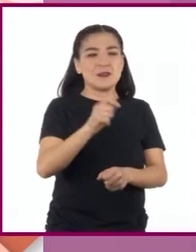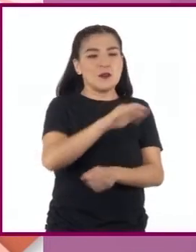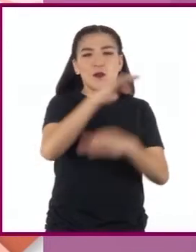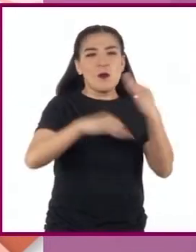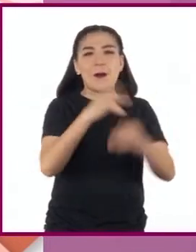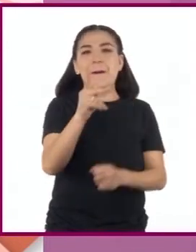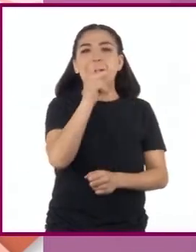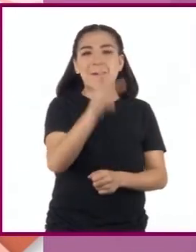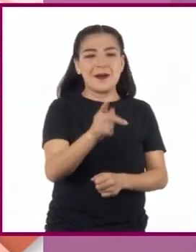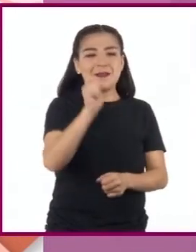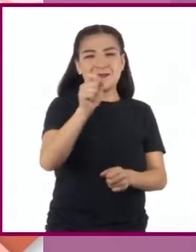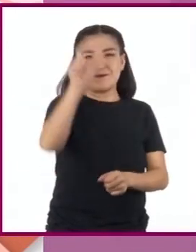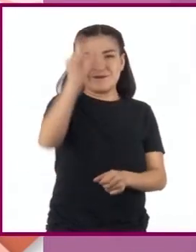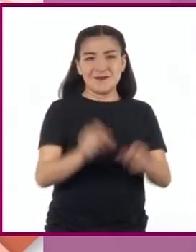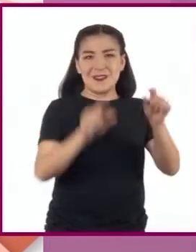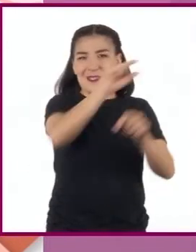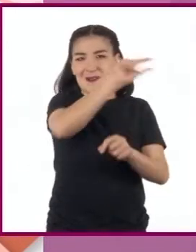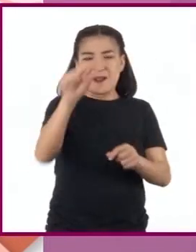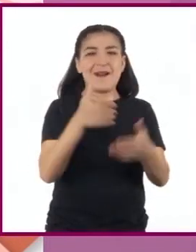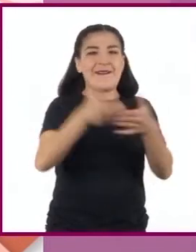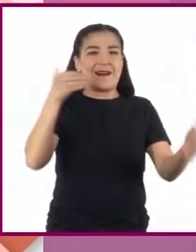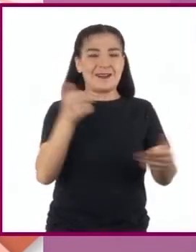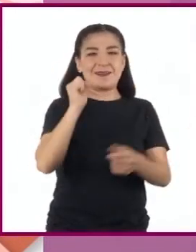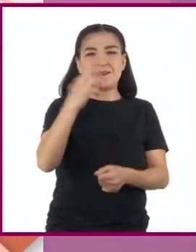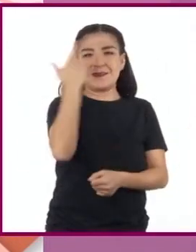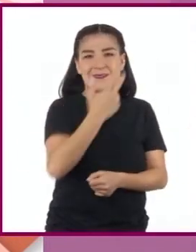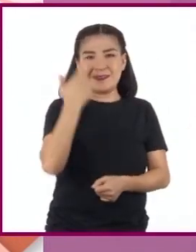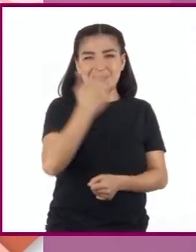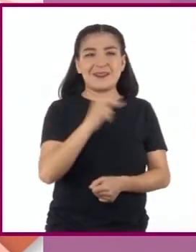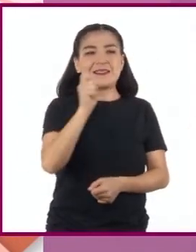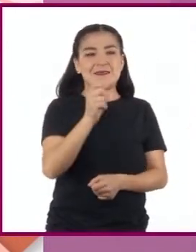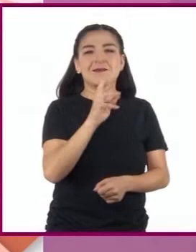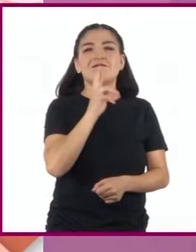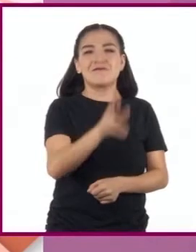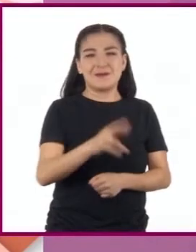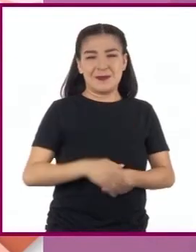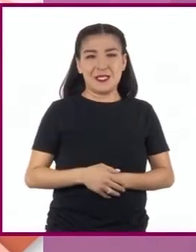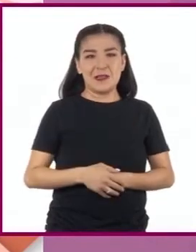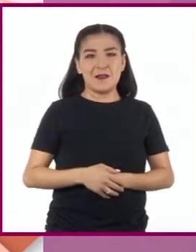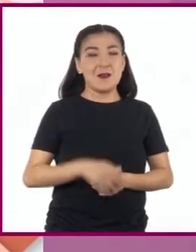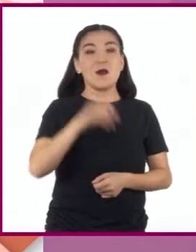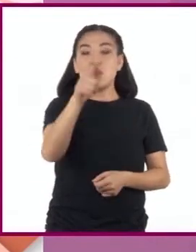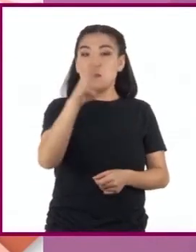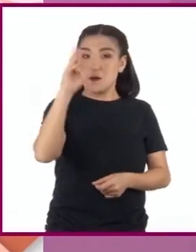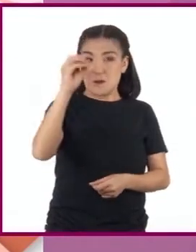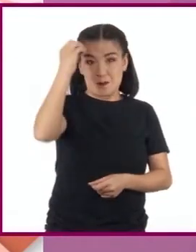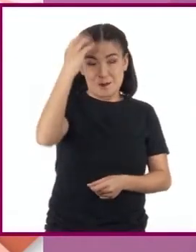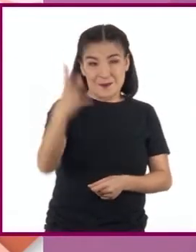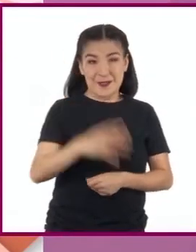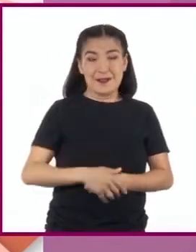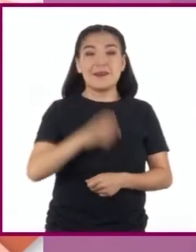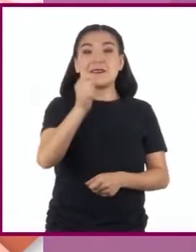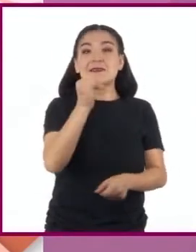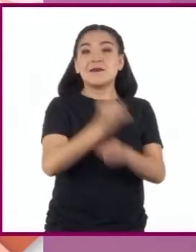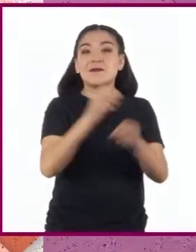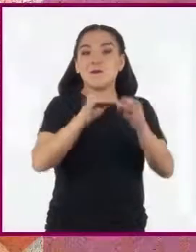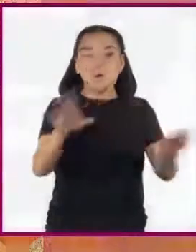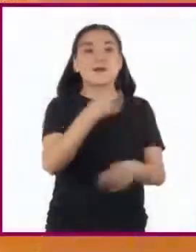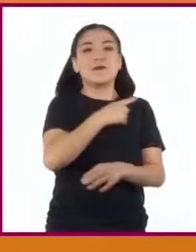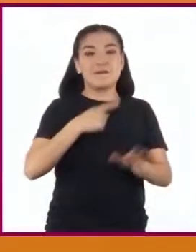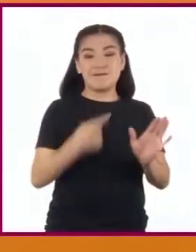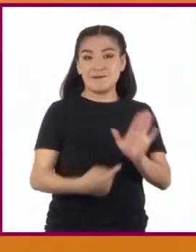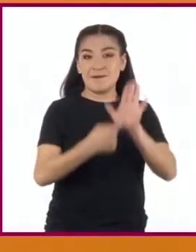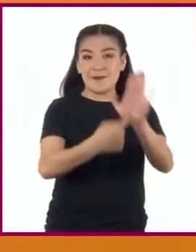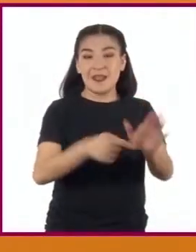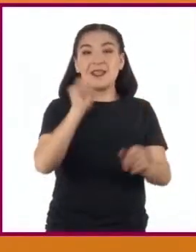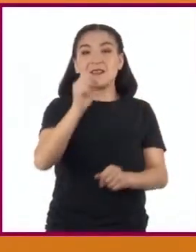en el crucigrama antes de revisar los resultados. Entonces, no se les vaya a olvidar. La información que presenta